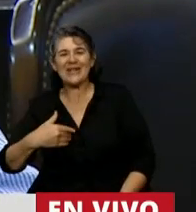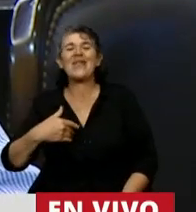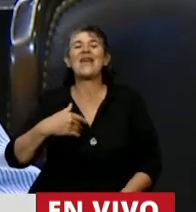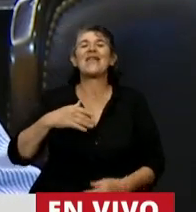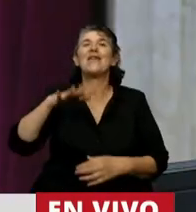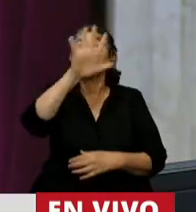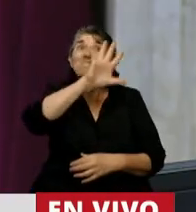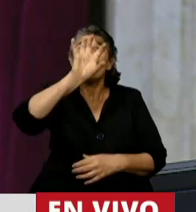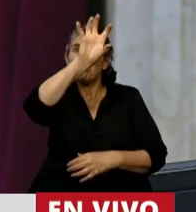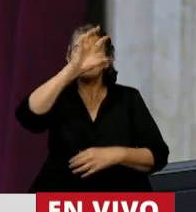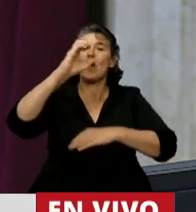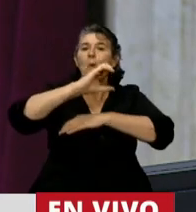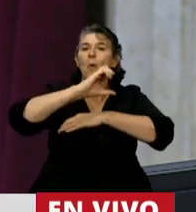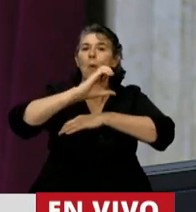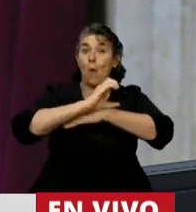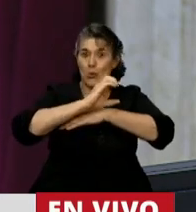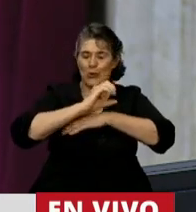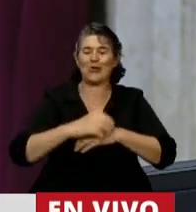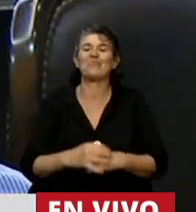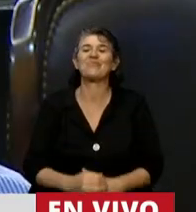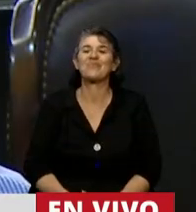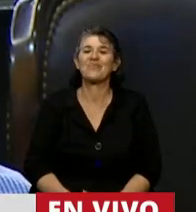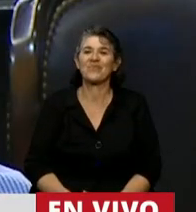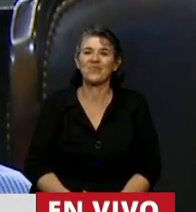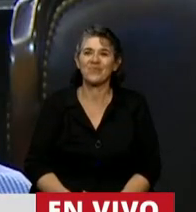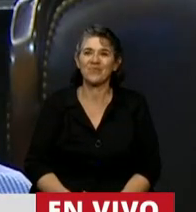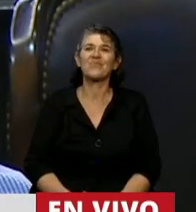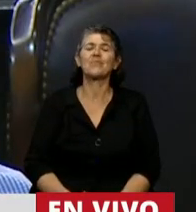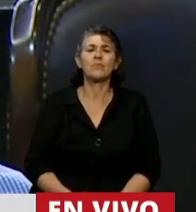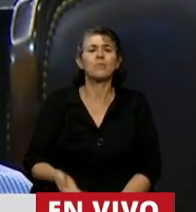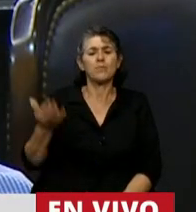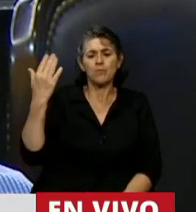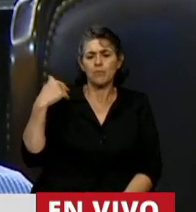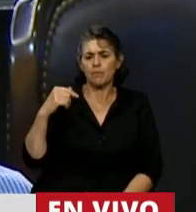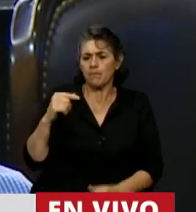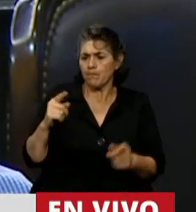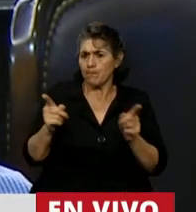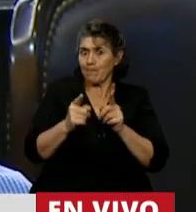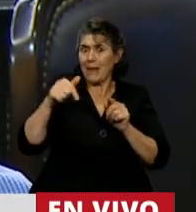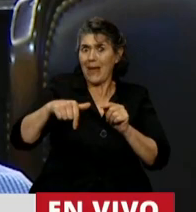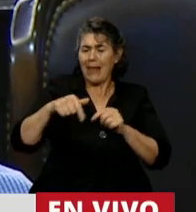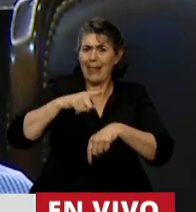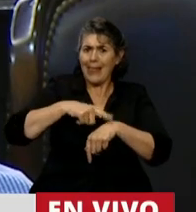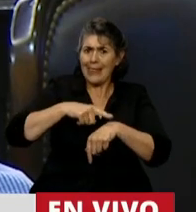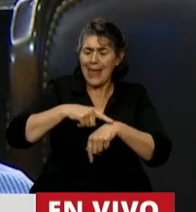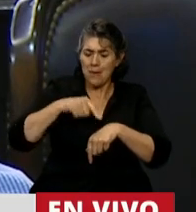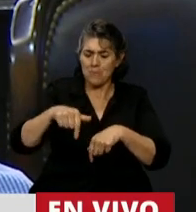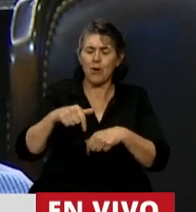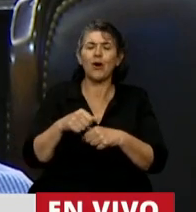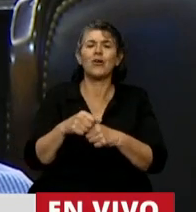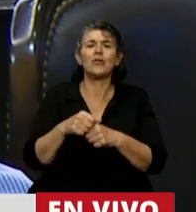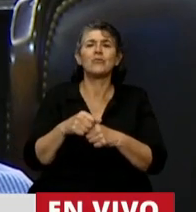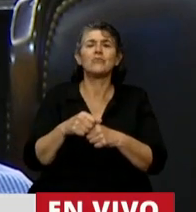diputado. Gracias, presidente. Nuevamente, en un corto periodo de tiempo, viene nuestra consideración